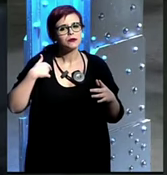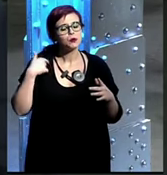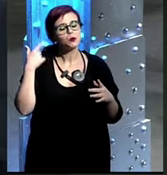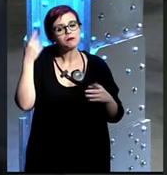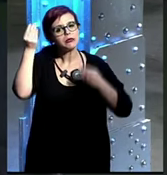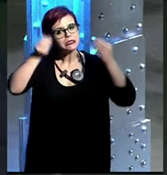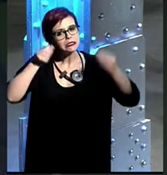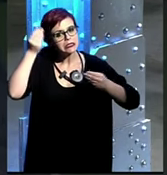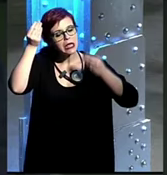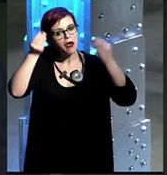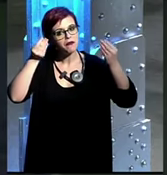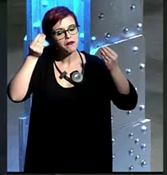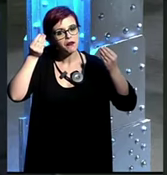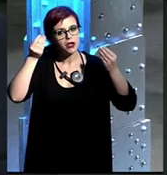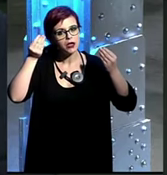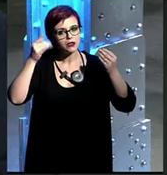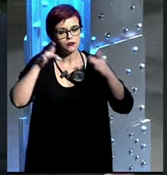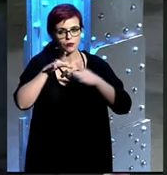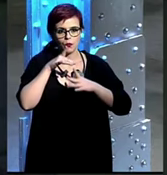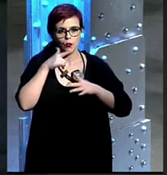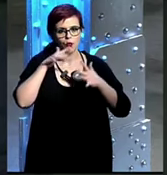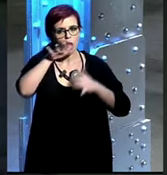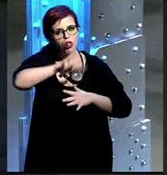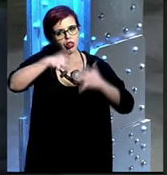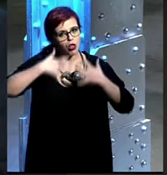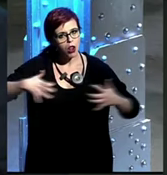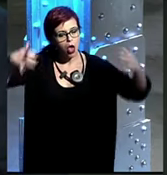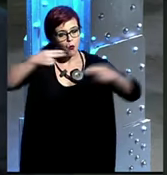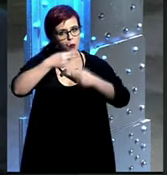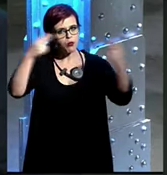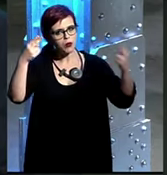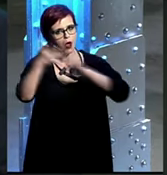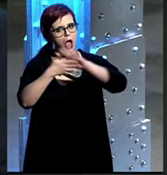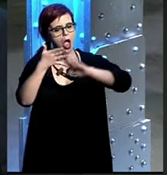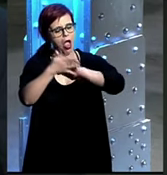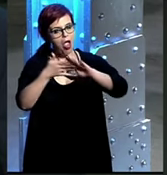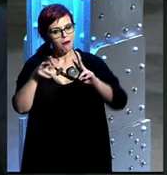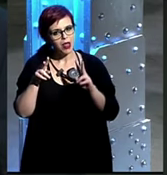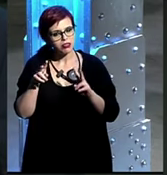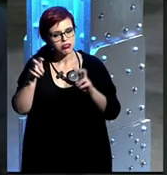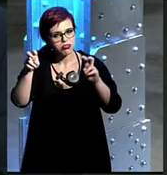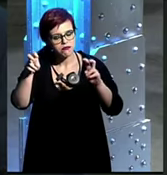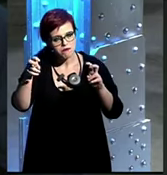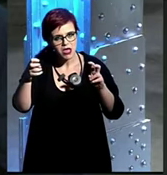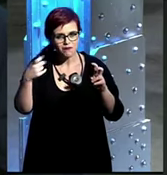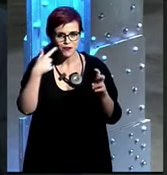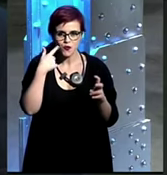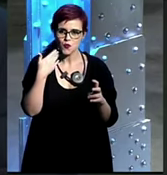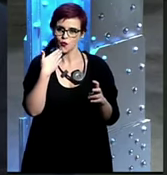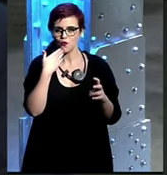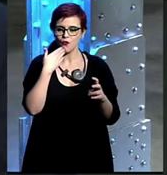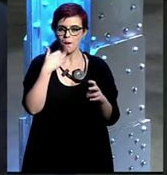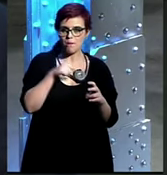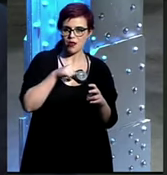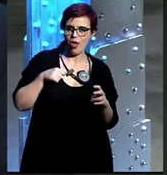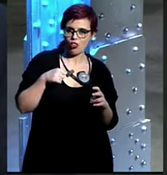pensaba cómo vamos a estar en un sitio más o menos público hablando de cosas tan personales